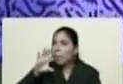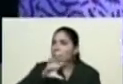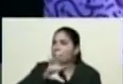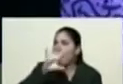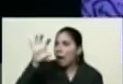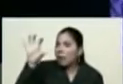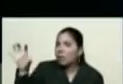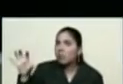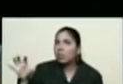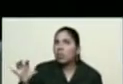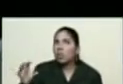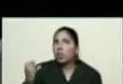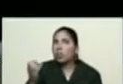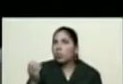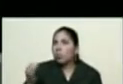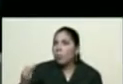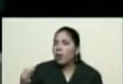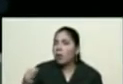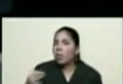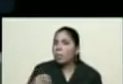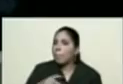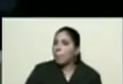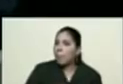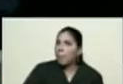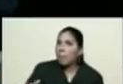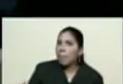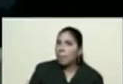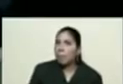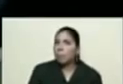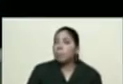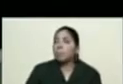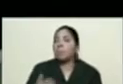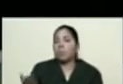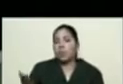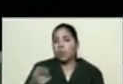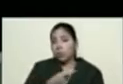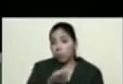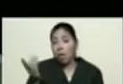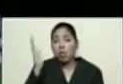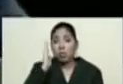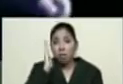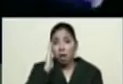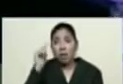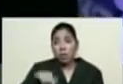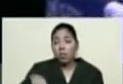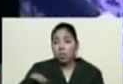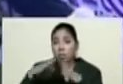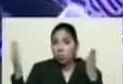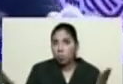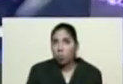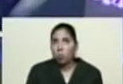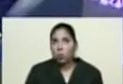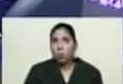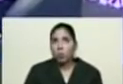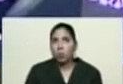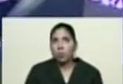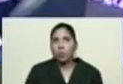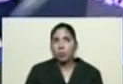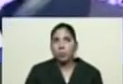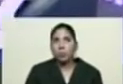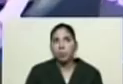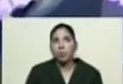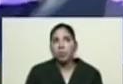número de delegados, porque es importante que sepan en el mundo. Aquí está,